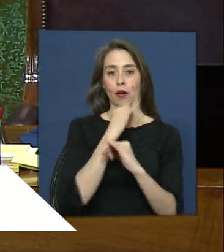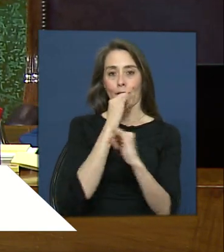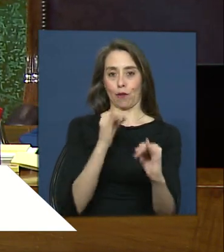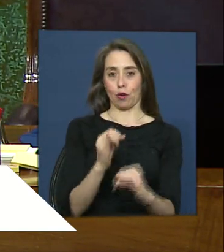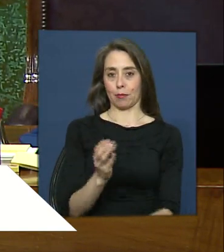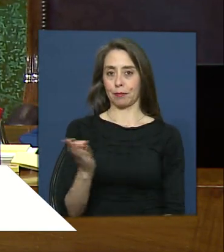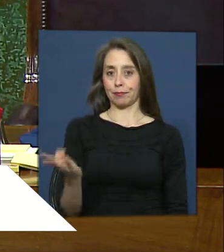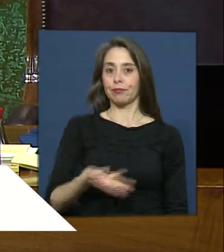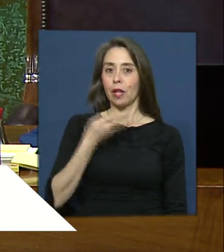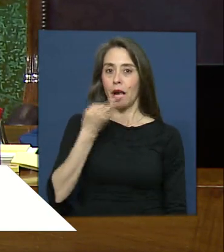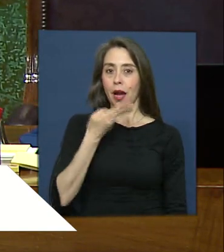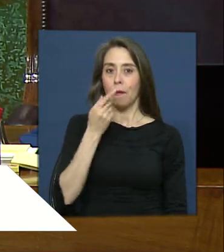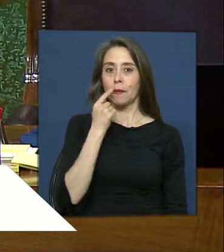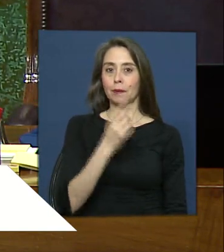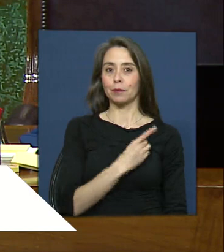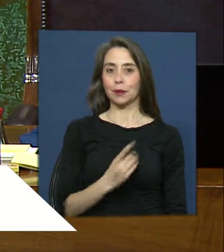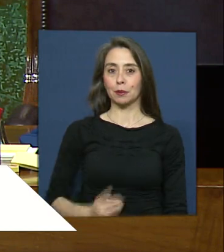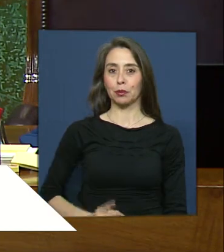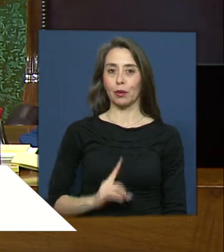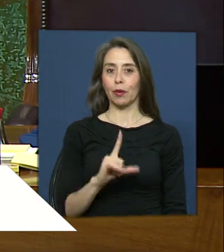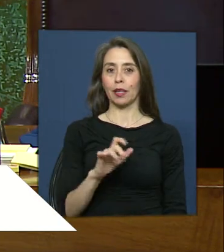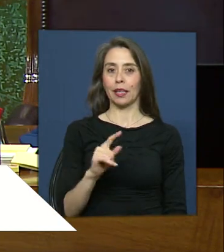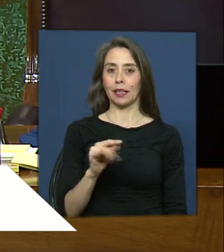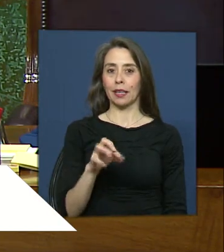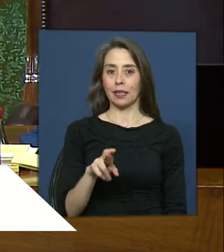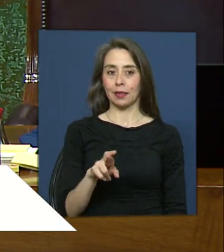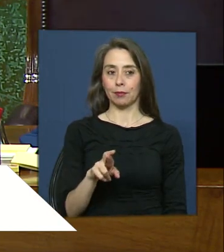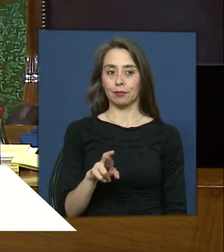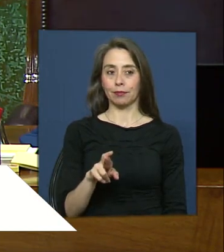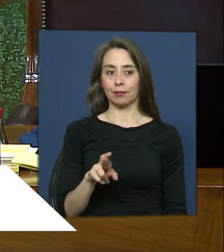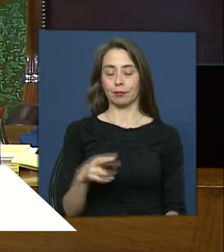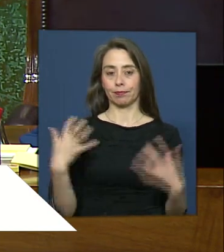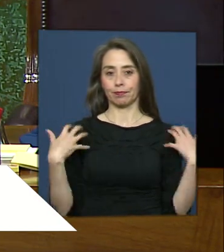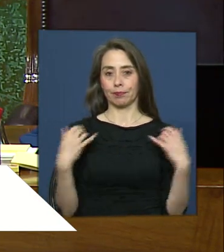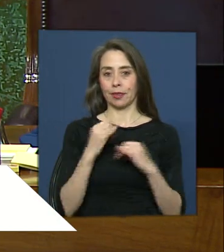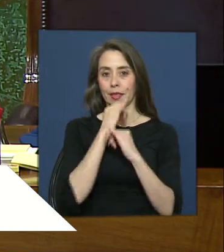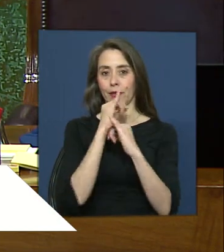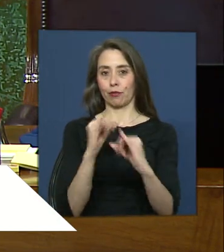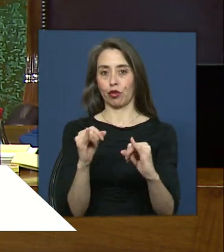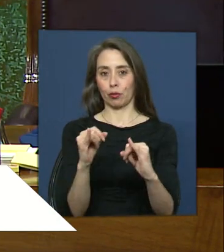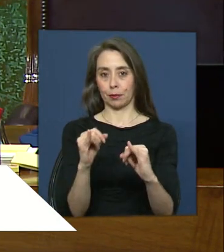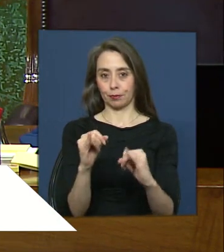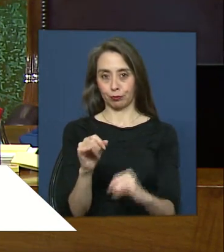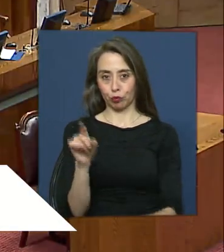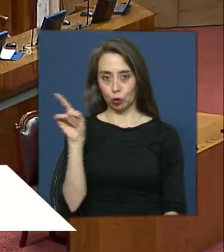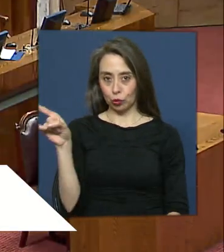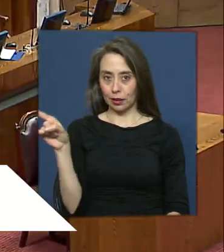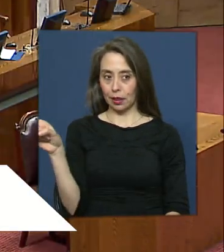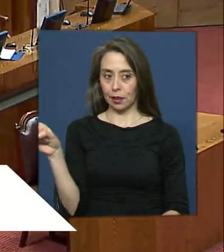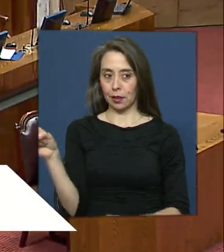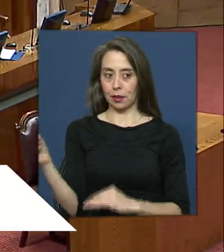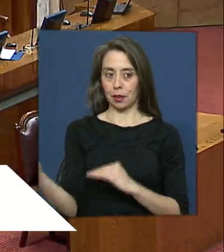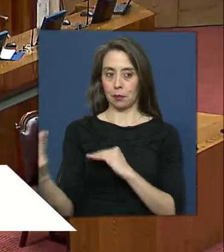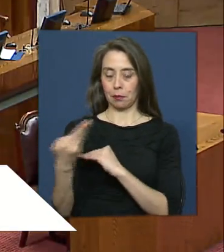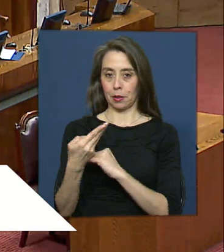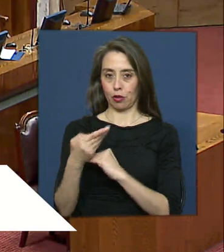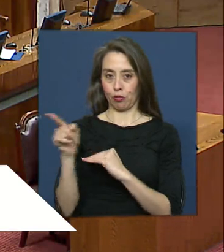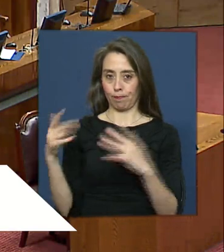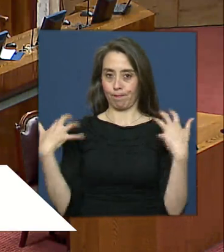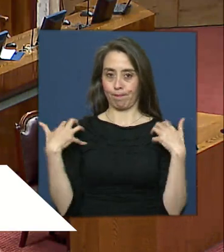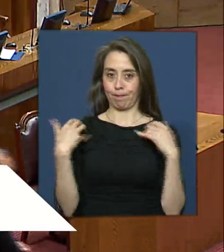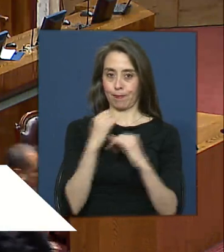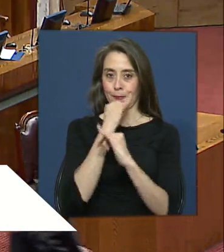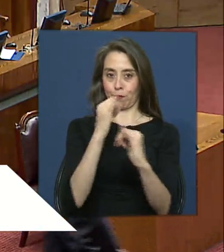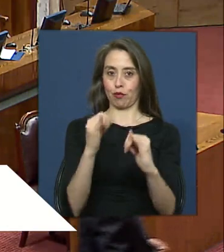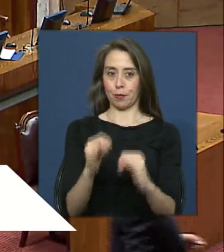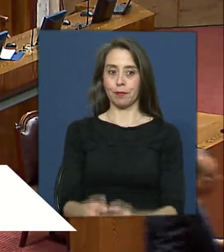Tiene la palabra, diputado Letelier, para el informe que usted ha solicitado entregarlo.